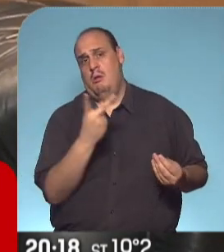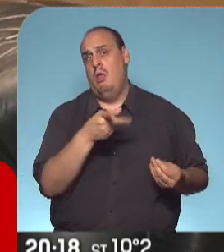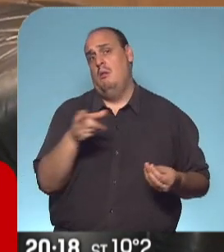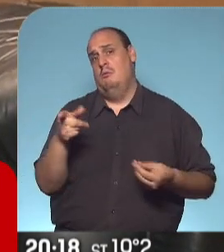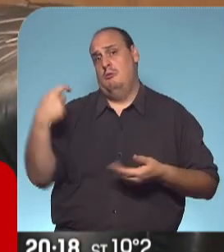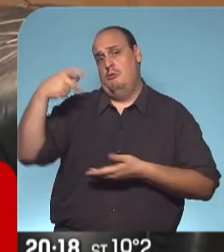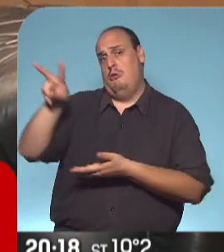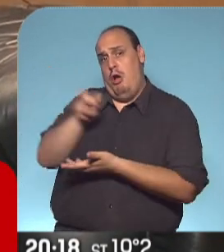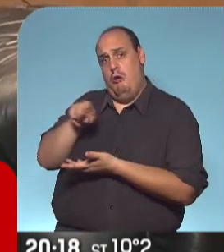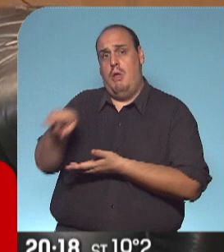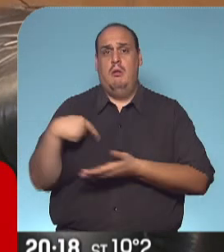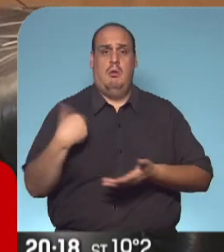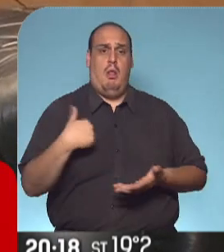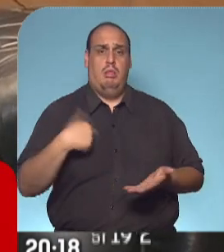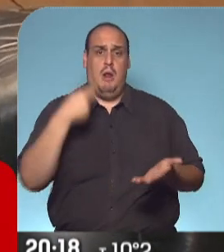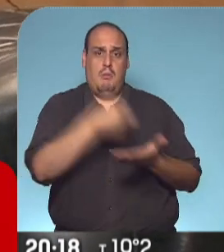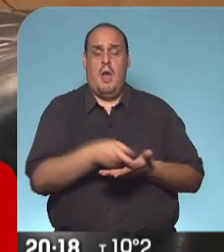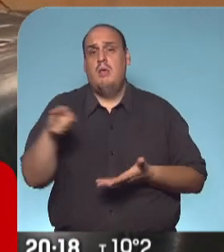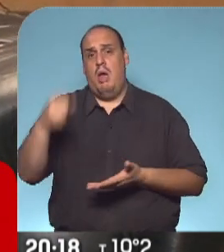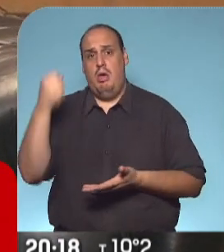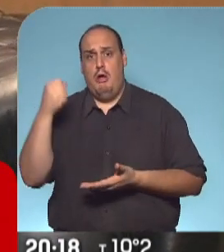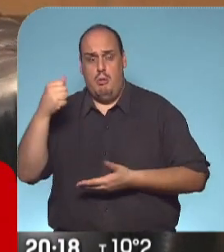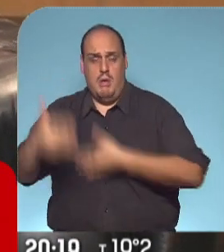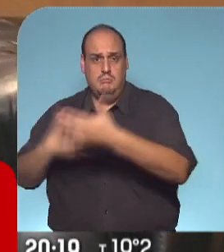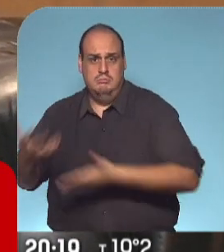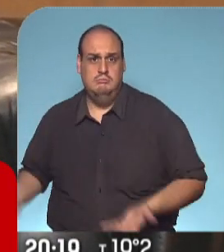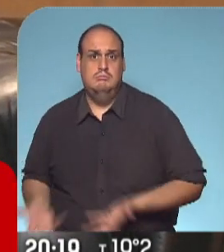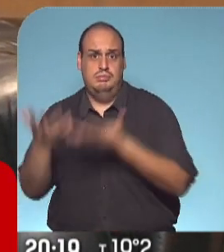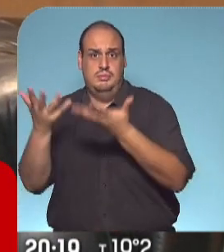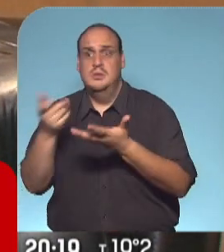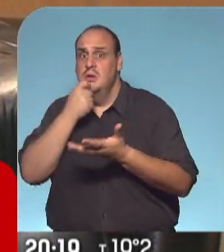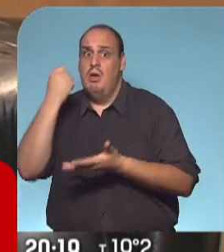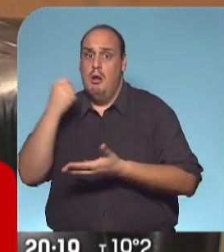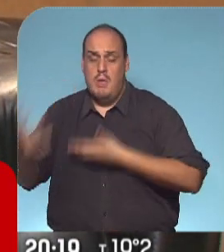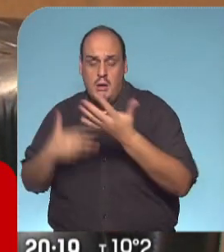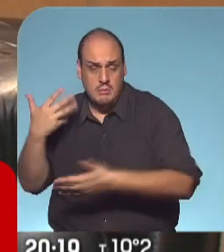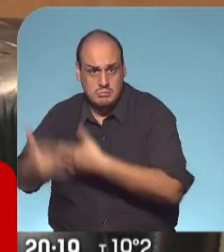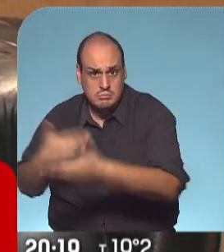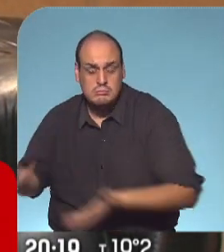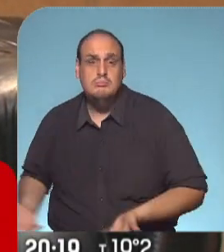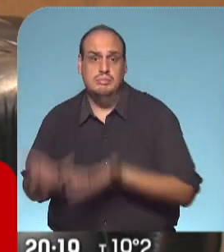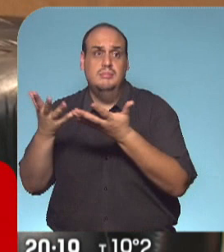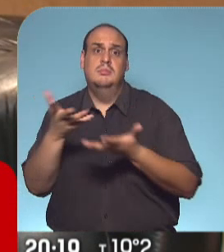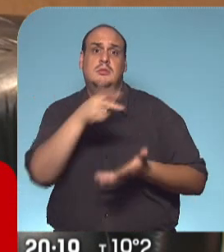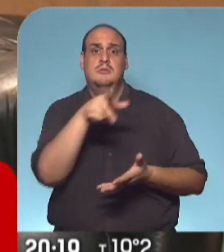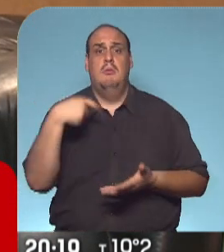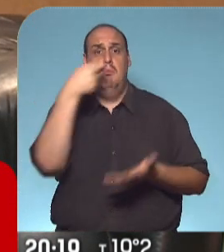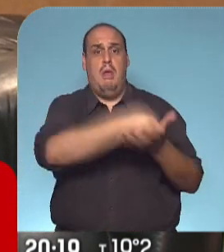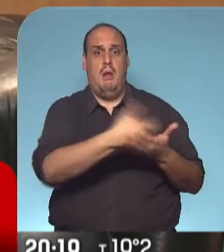recuperarse y de esa manera que se pueda cobrar lo que se puede cobrar. Hubo algunas expresiones duras de